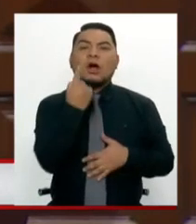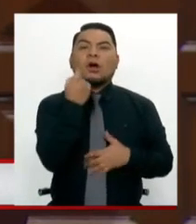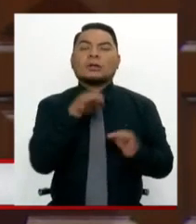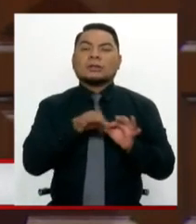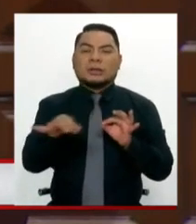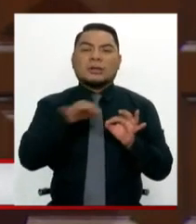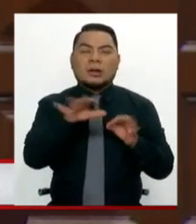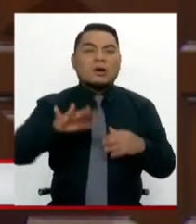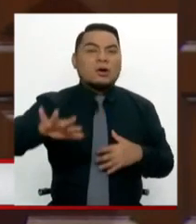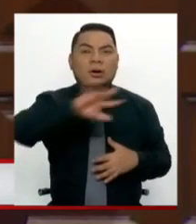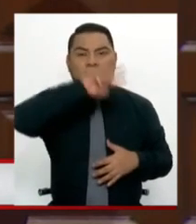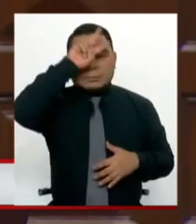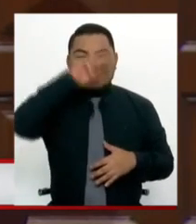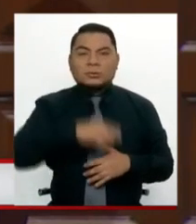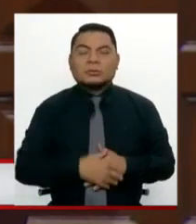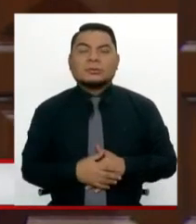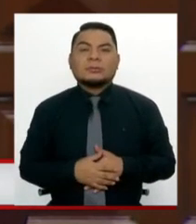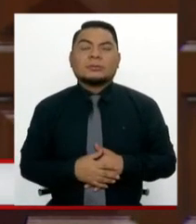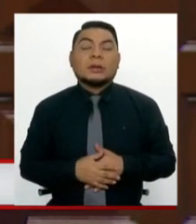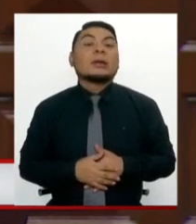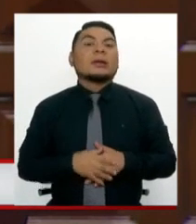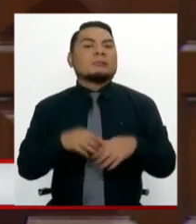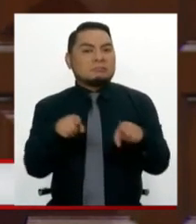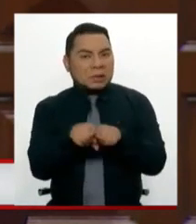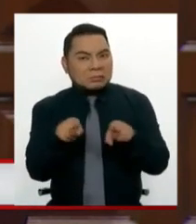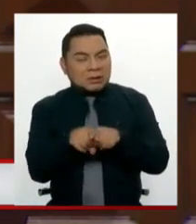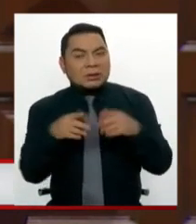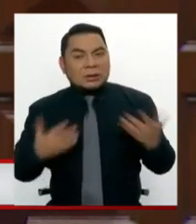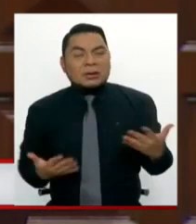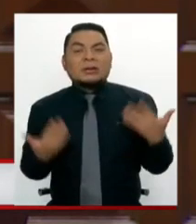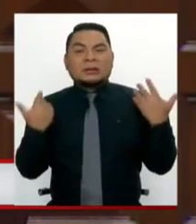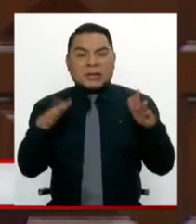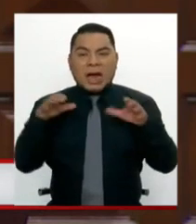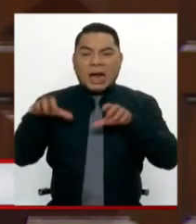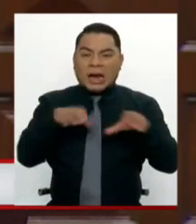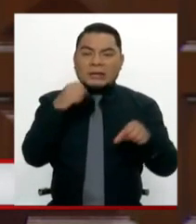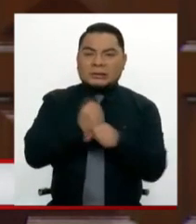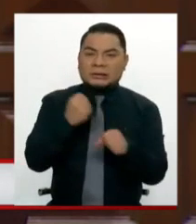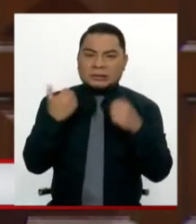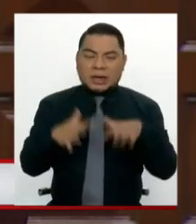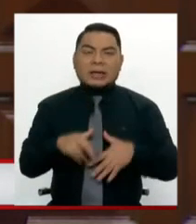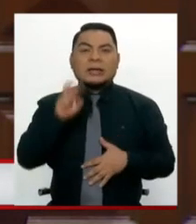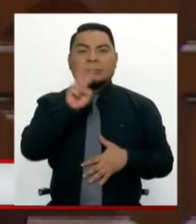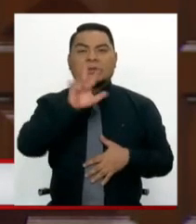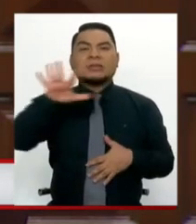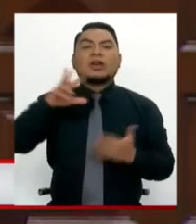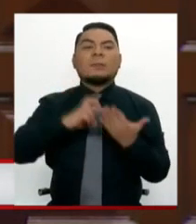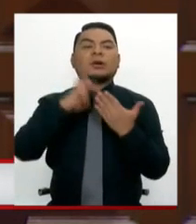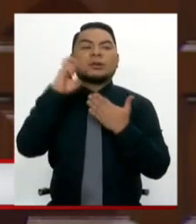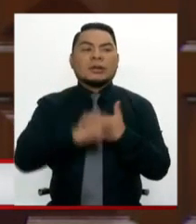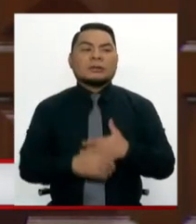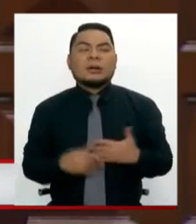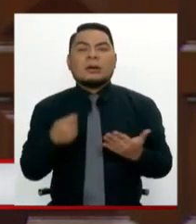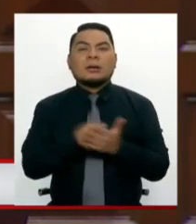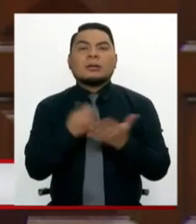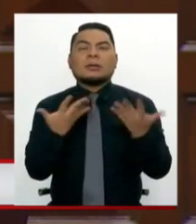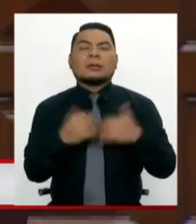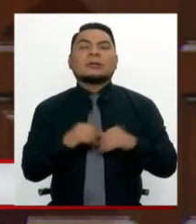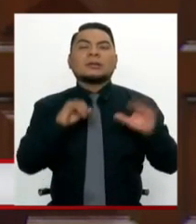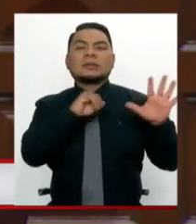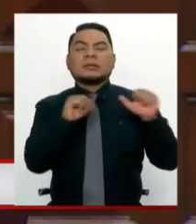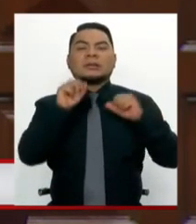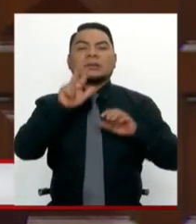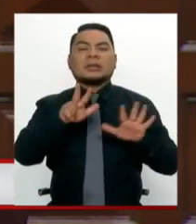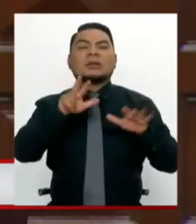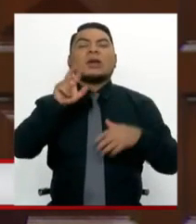regiones del país. Asimismo, se vienen ejecutando 25 proyectos por un monto de